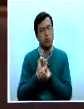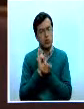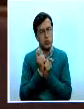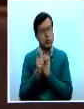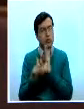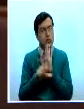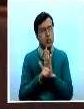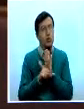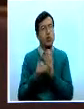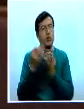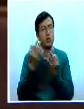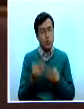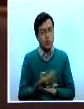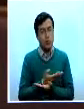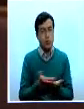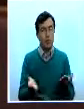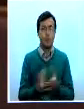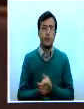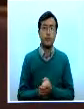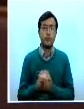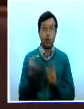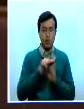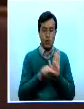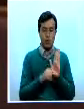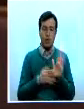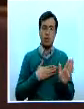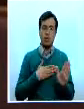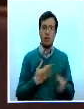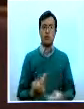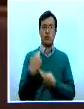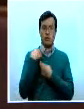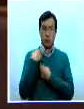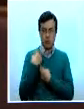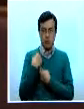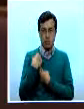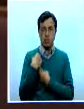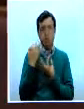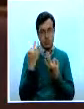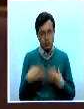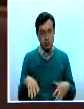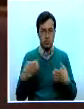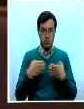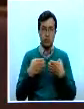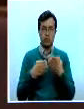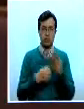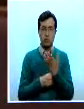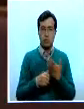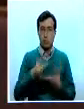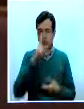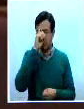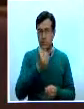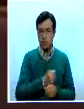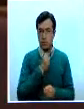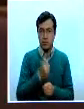existe esta referencia que nosotros limitamos la normativa para ella o un equipo de trabajo del ministerio